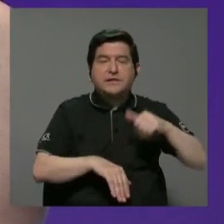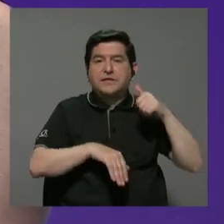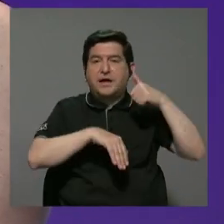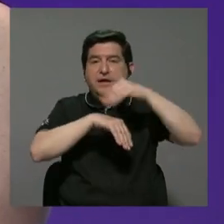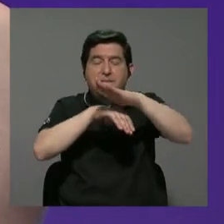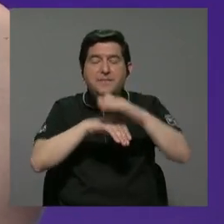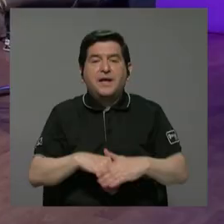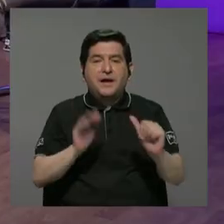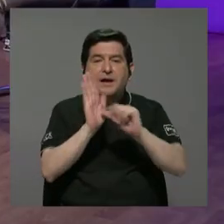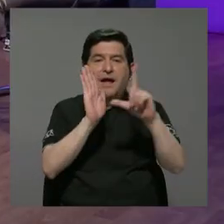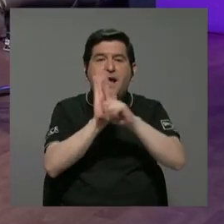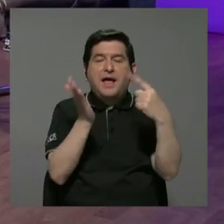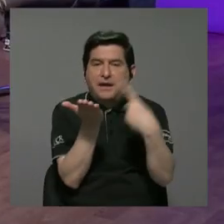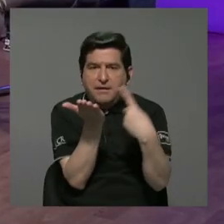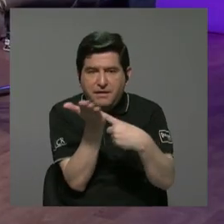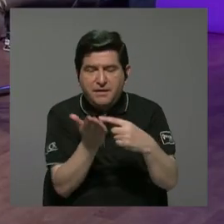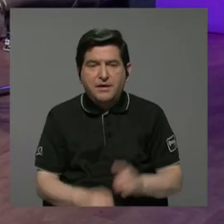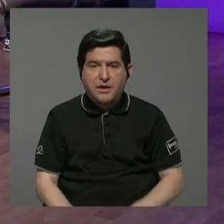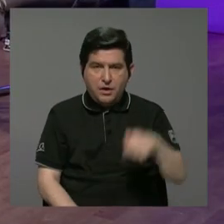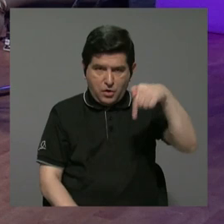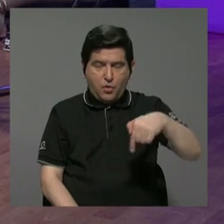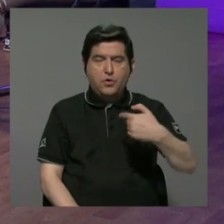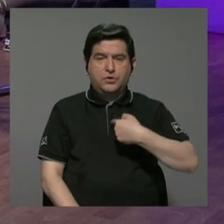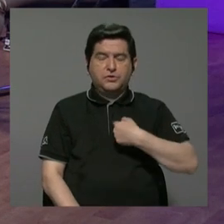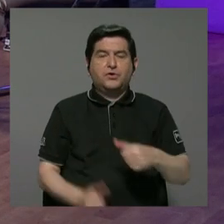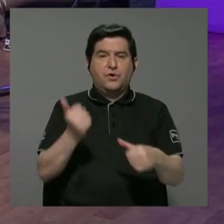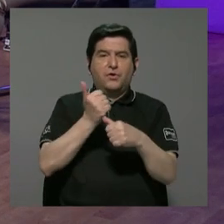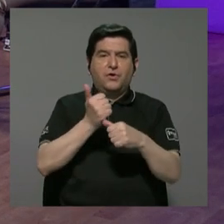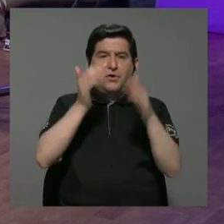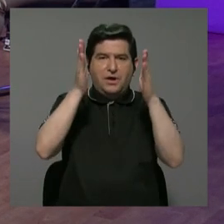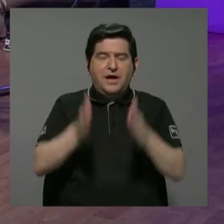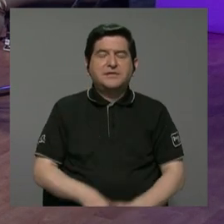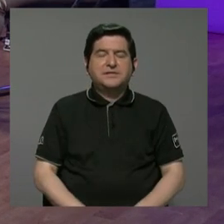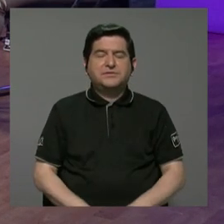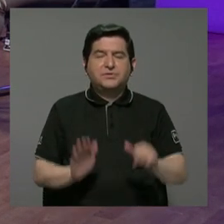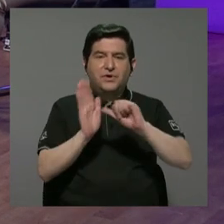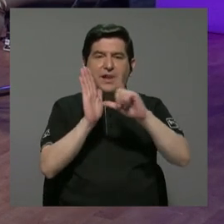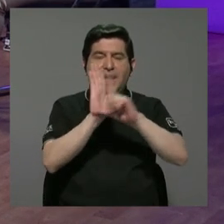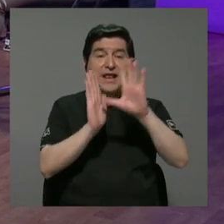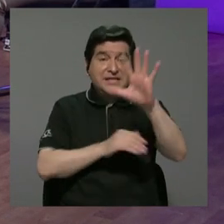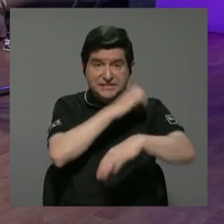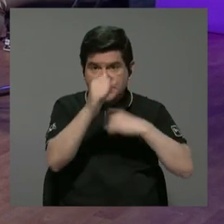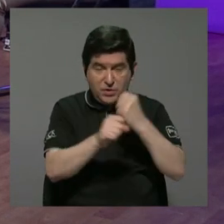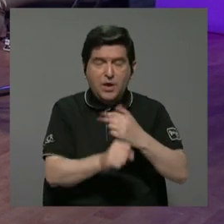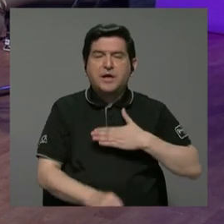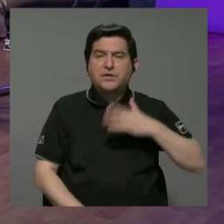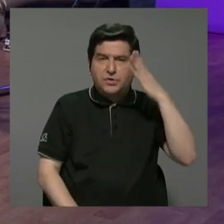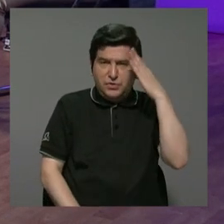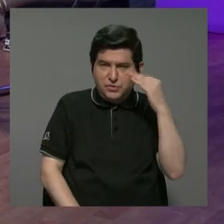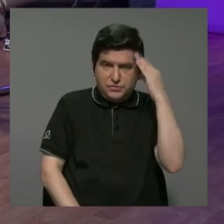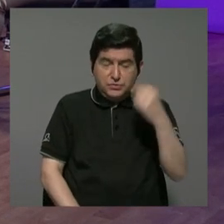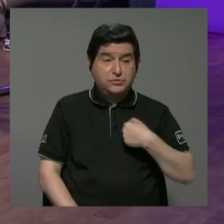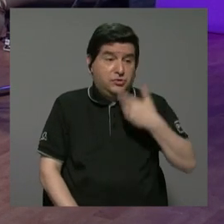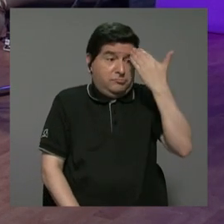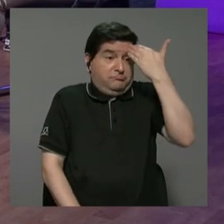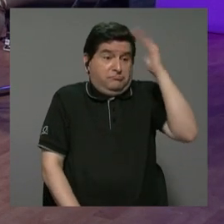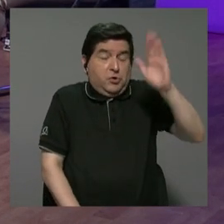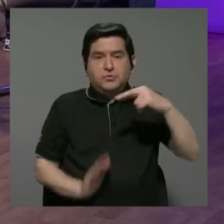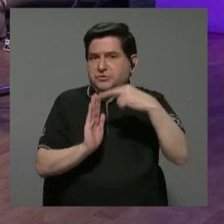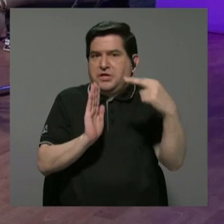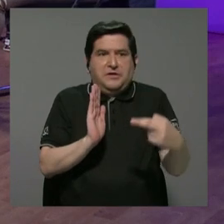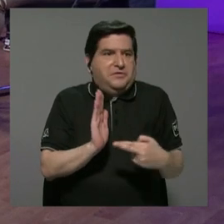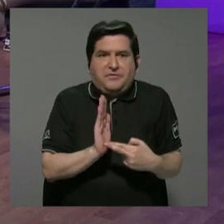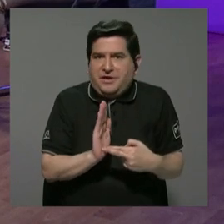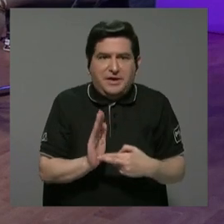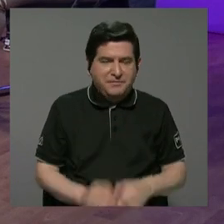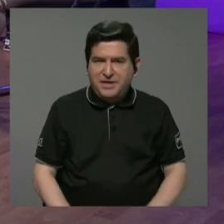la Asamblea Legislativa. Yo hoy, como asesora parlamentaria que fui por más de 5 años, con toda mi experiencia, no sé cómo